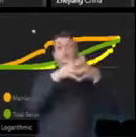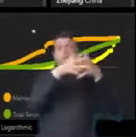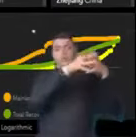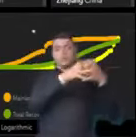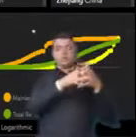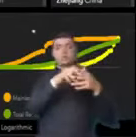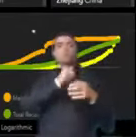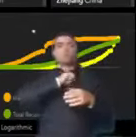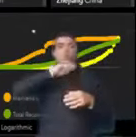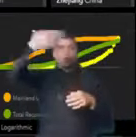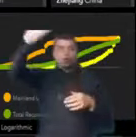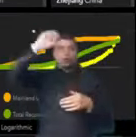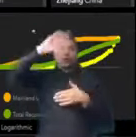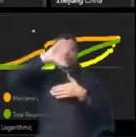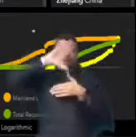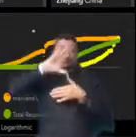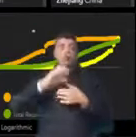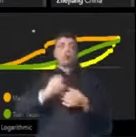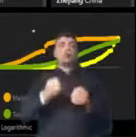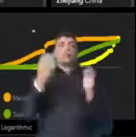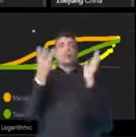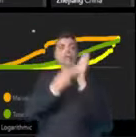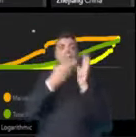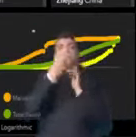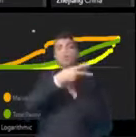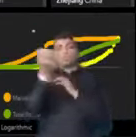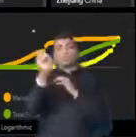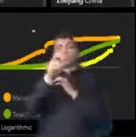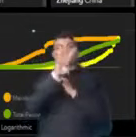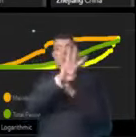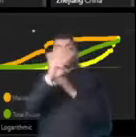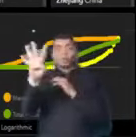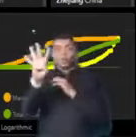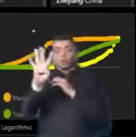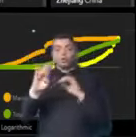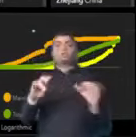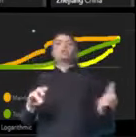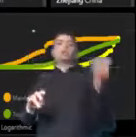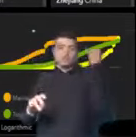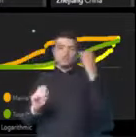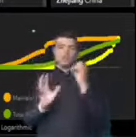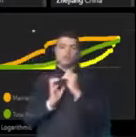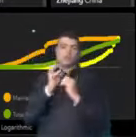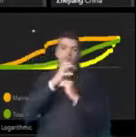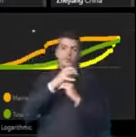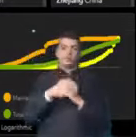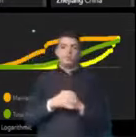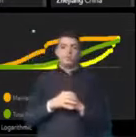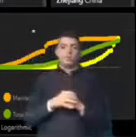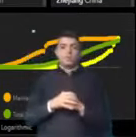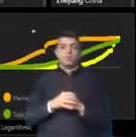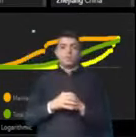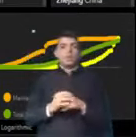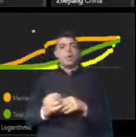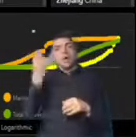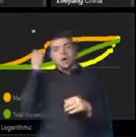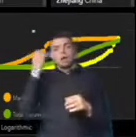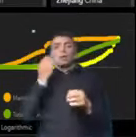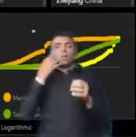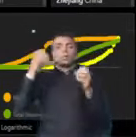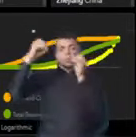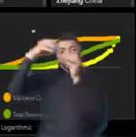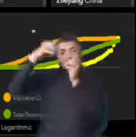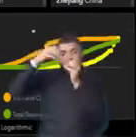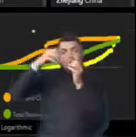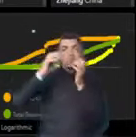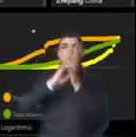hay 3.244 casos confirmados de COVID-19. Ni siquiera sumando los casos confirmados de Singapur y de